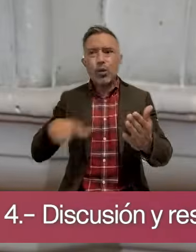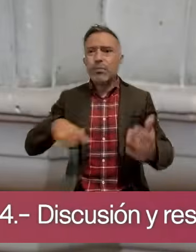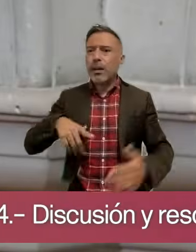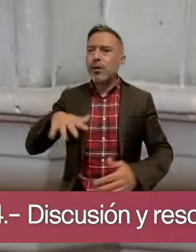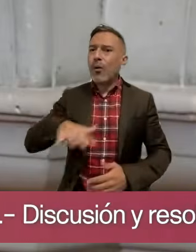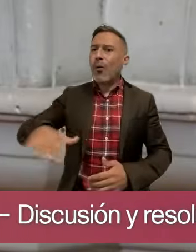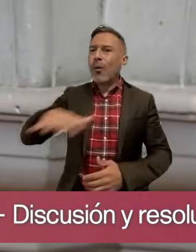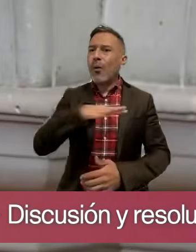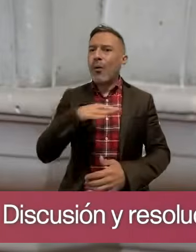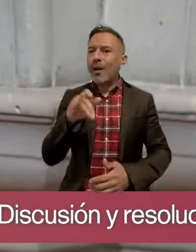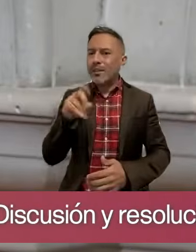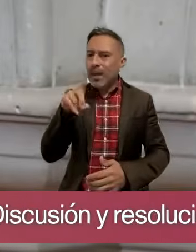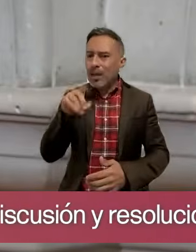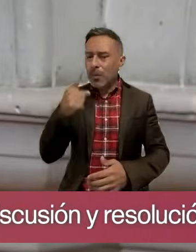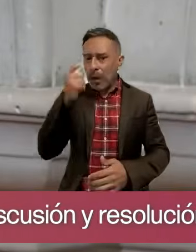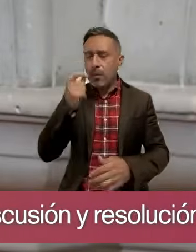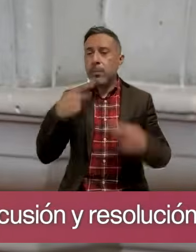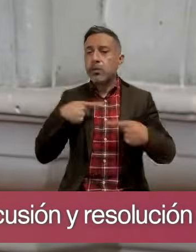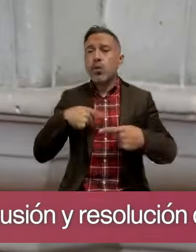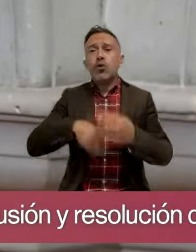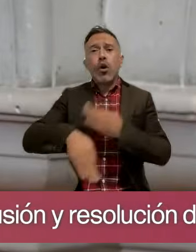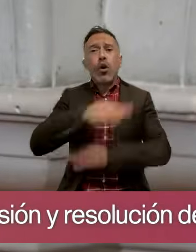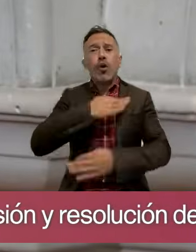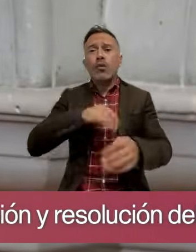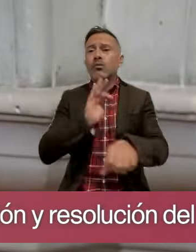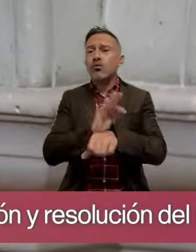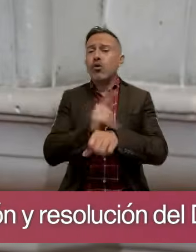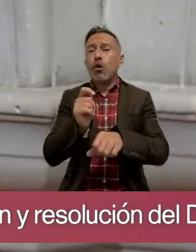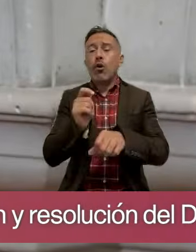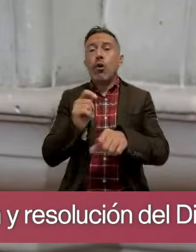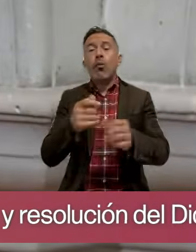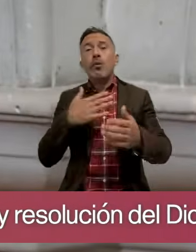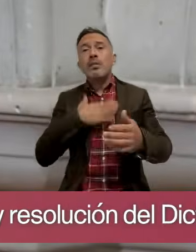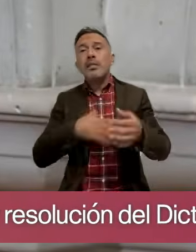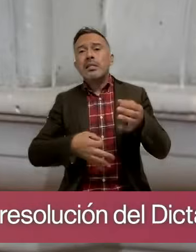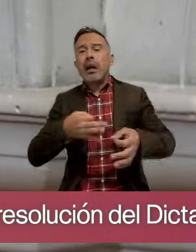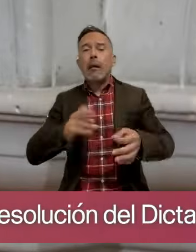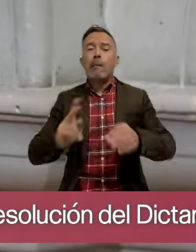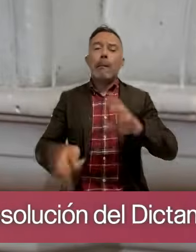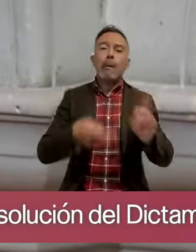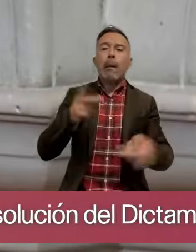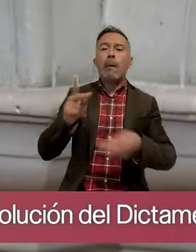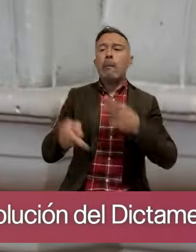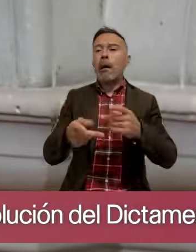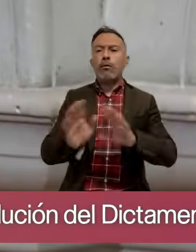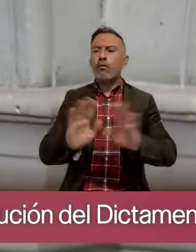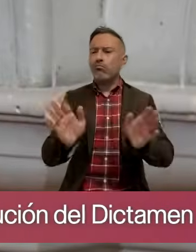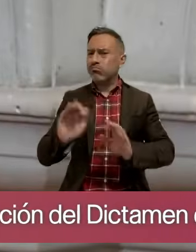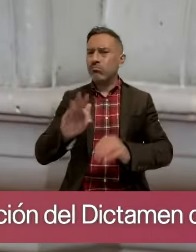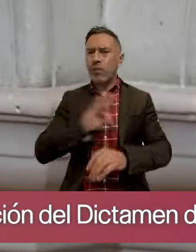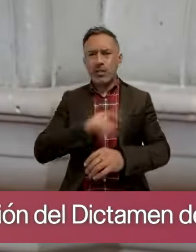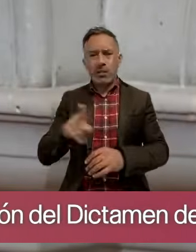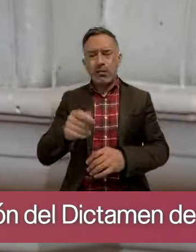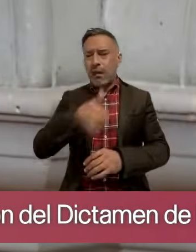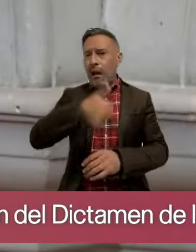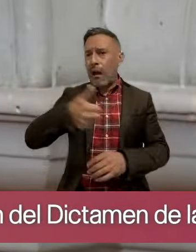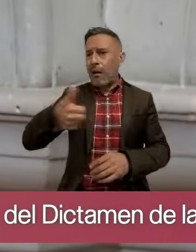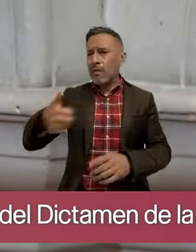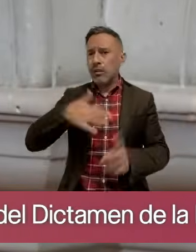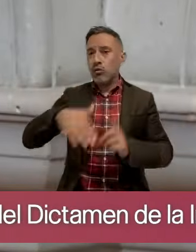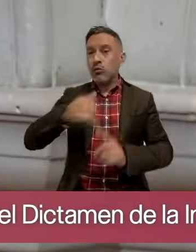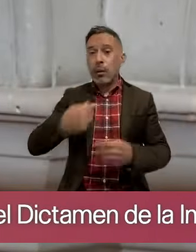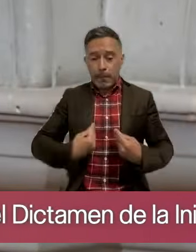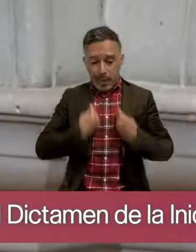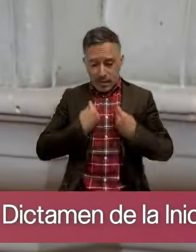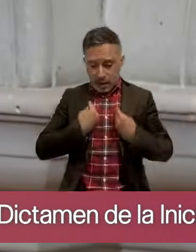personas, que garantice la justicia sin sesgos, que respete la dignidad de las condiciones. Porque la vida no tiene